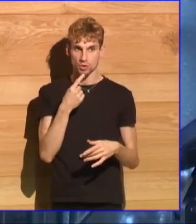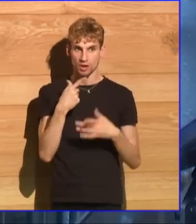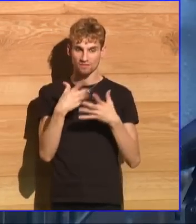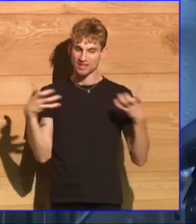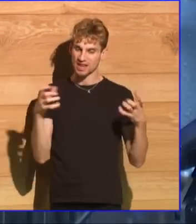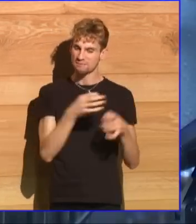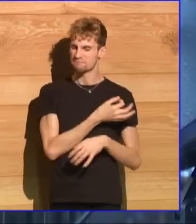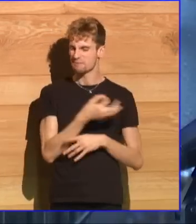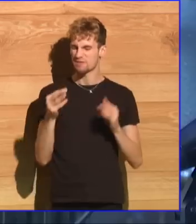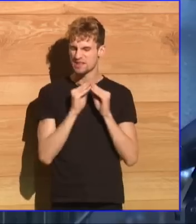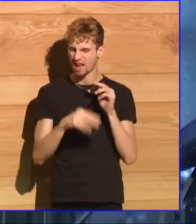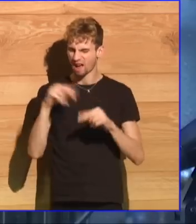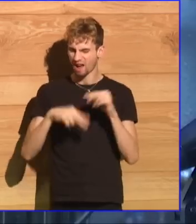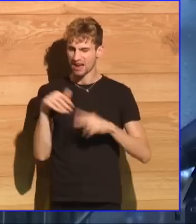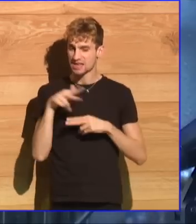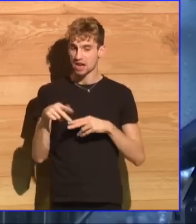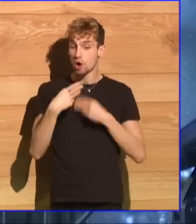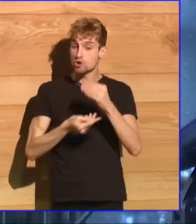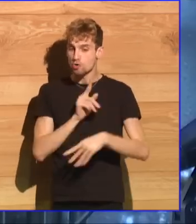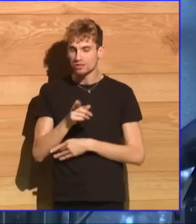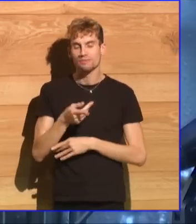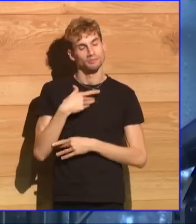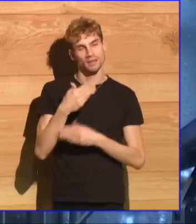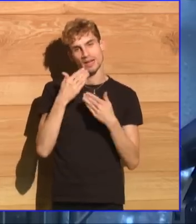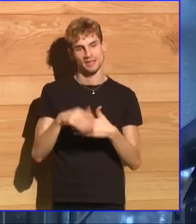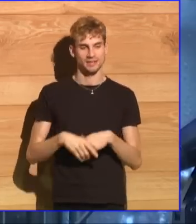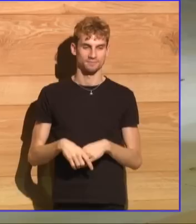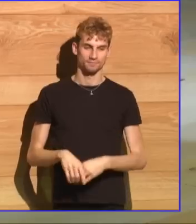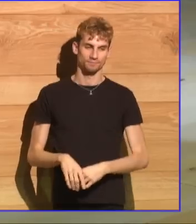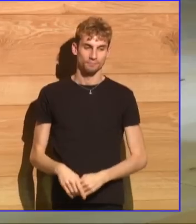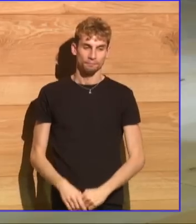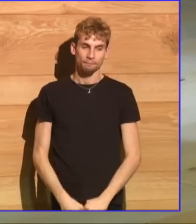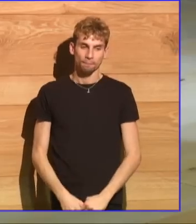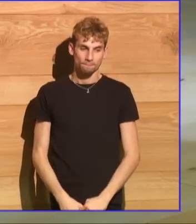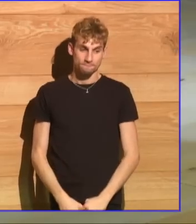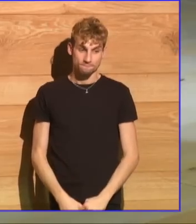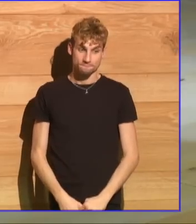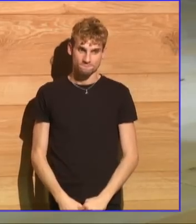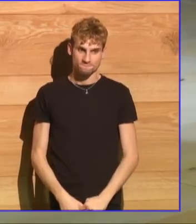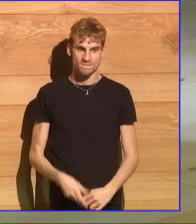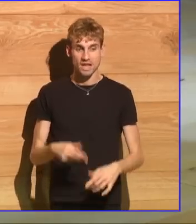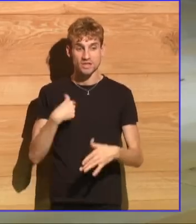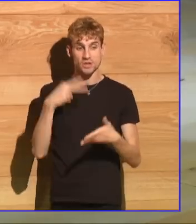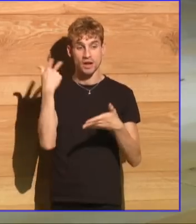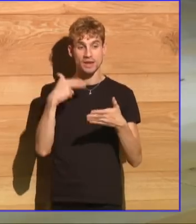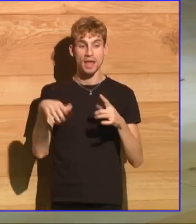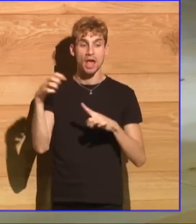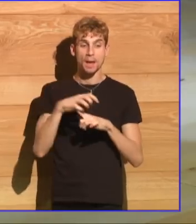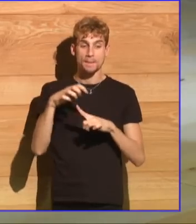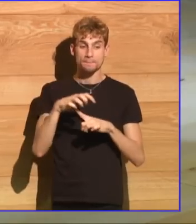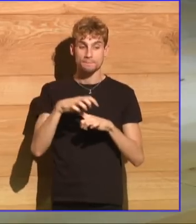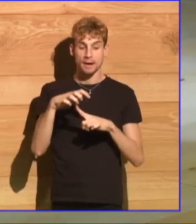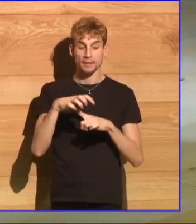frase perfectamente construida en castellano. Yo te lo agradezco. Leí Parque Jurásico Sí, con... hay